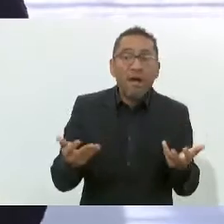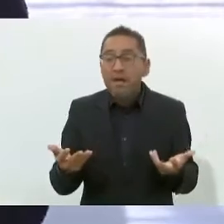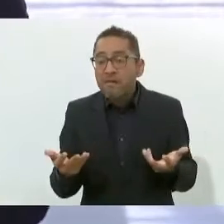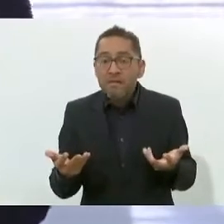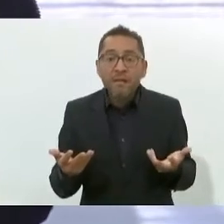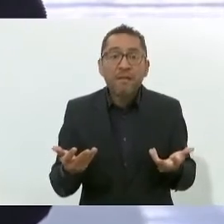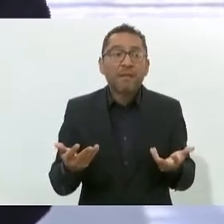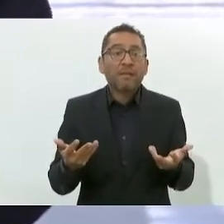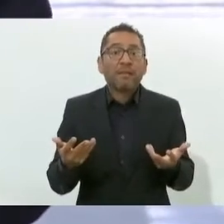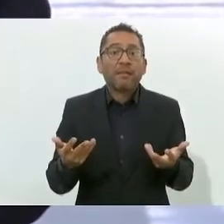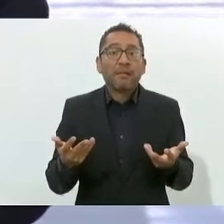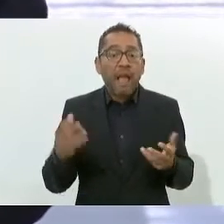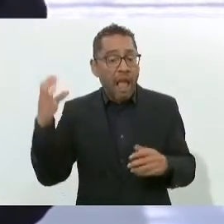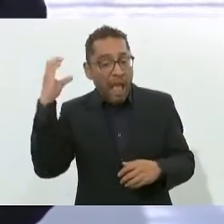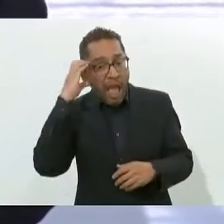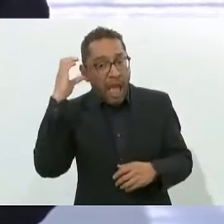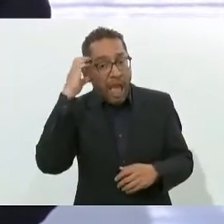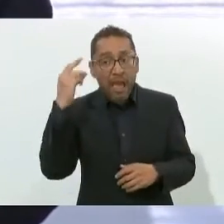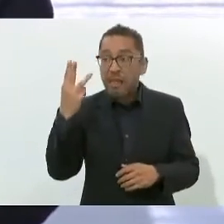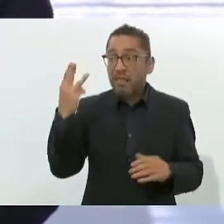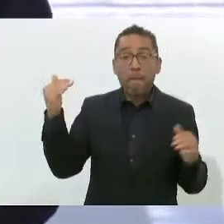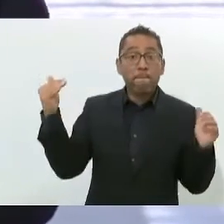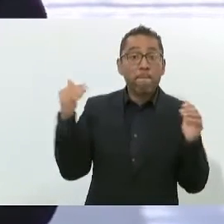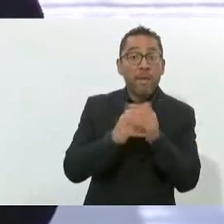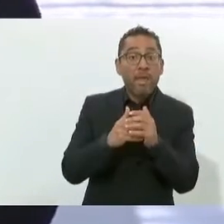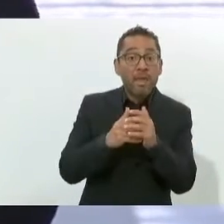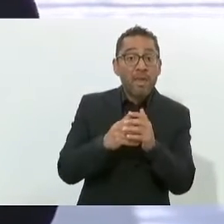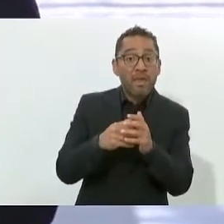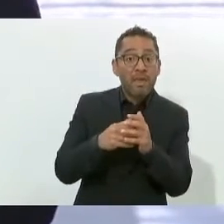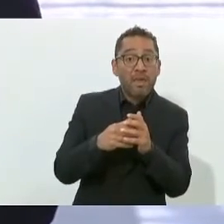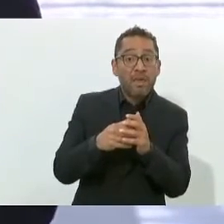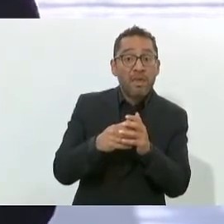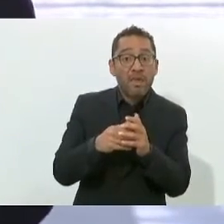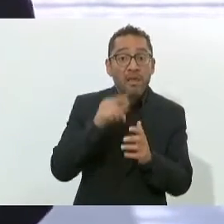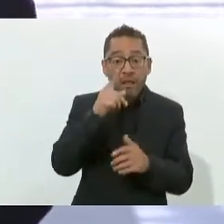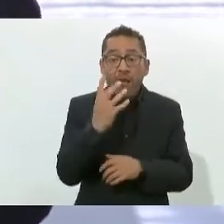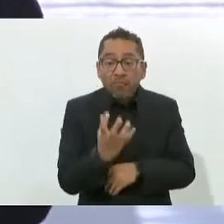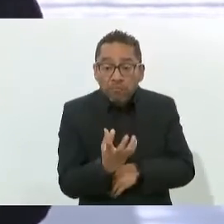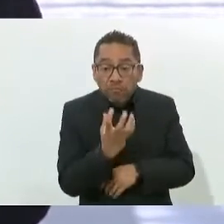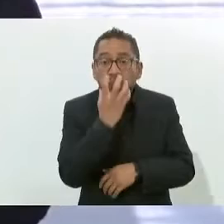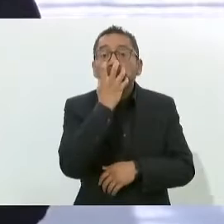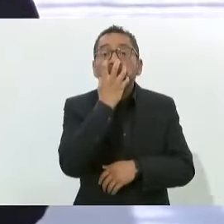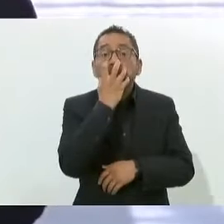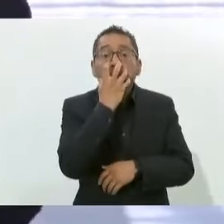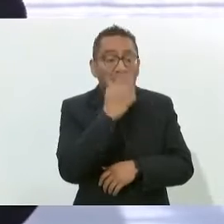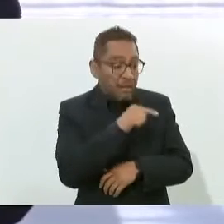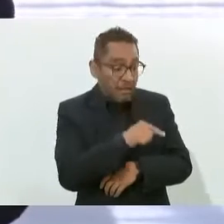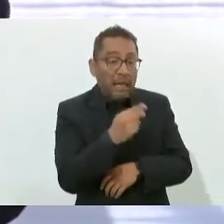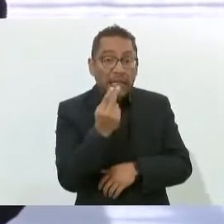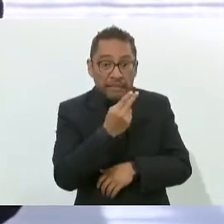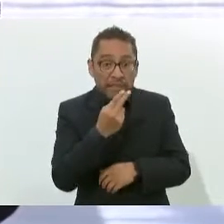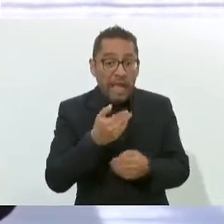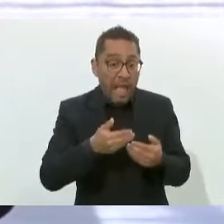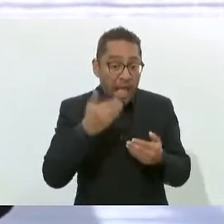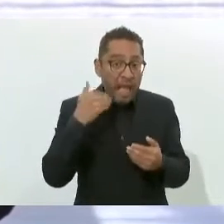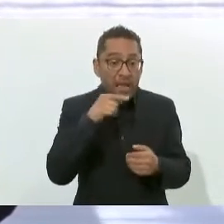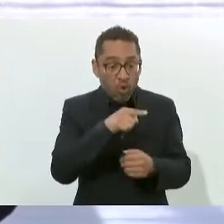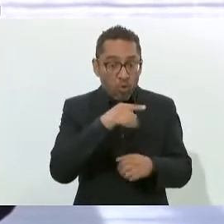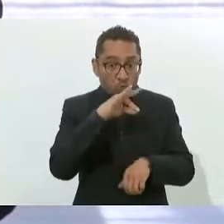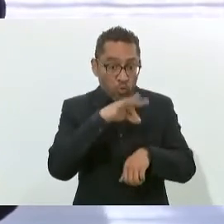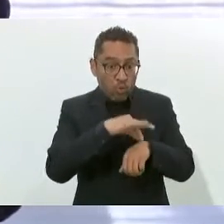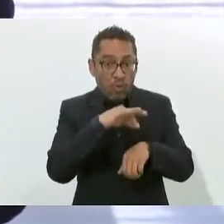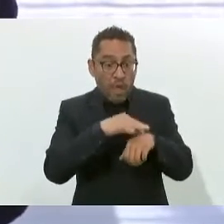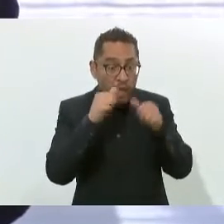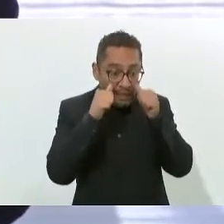de 3,000 camas con ventilador que se tenían y con médicos para